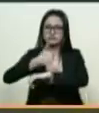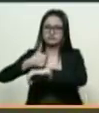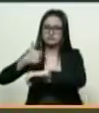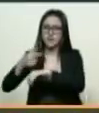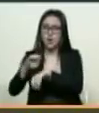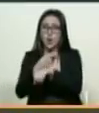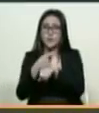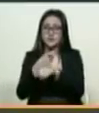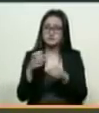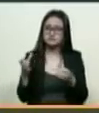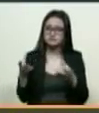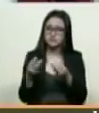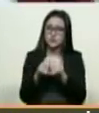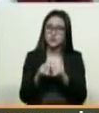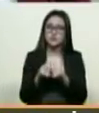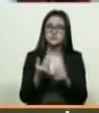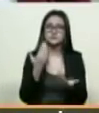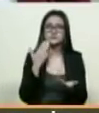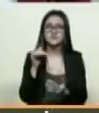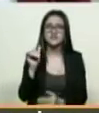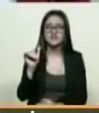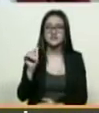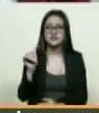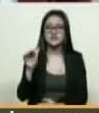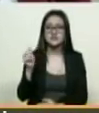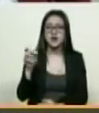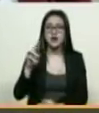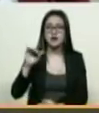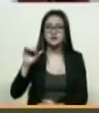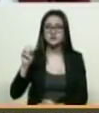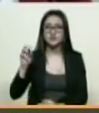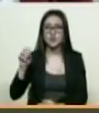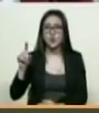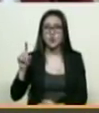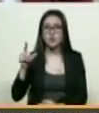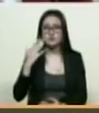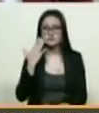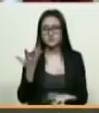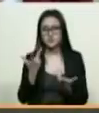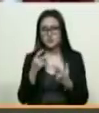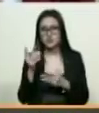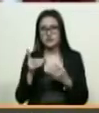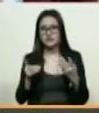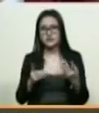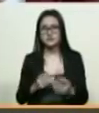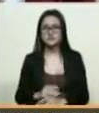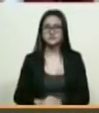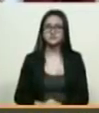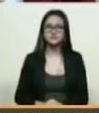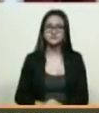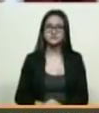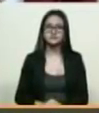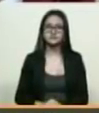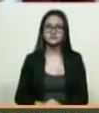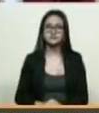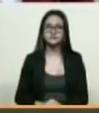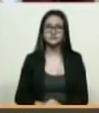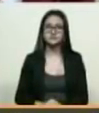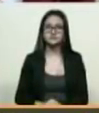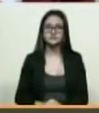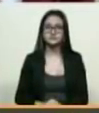del gobierno. Ahí está nuestra compañera Yarisol Quintero y la conectamos de inmediato para que nos cuente los detalles. Yari, feliz tarde, adelante.